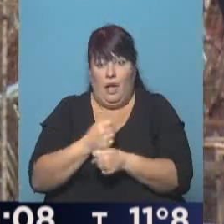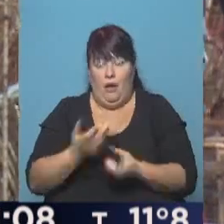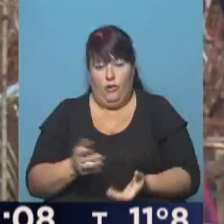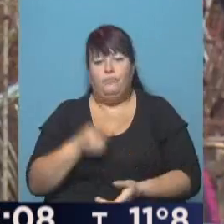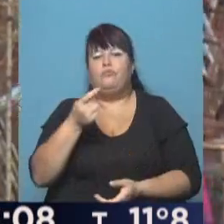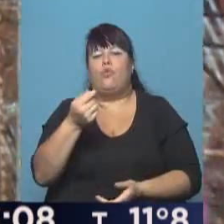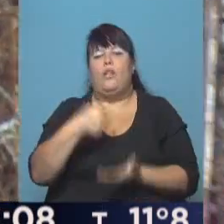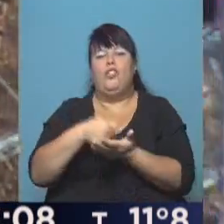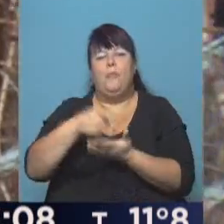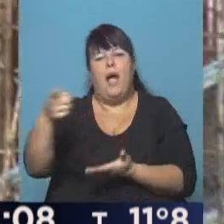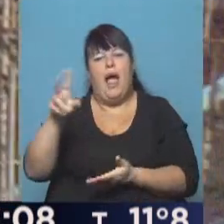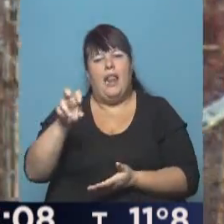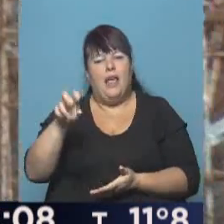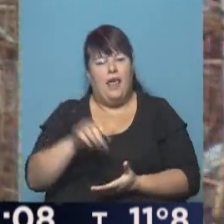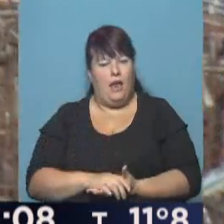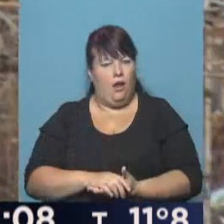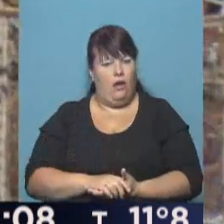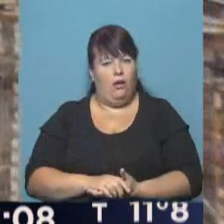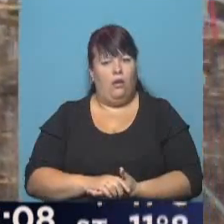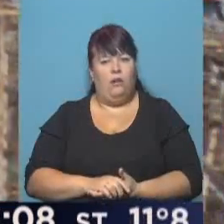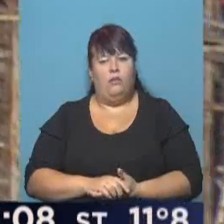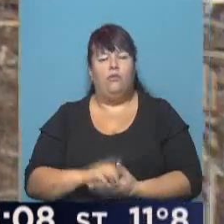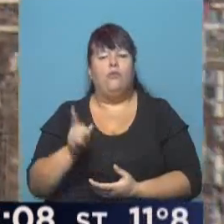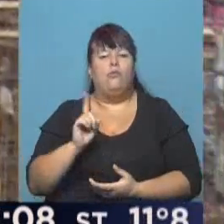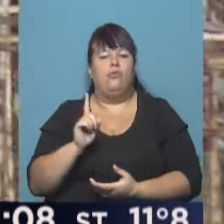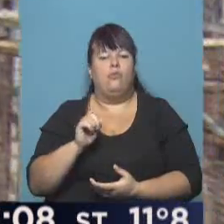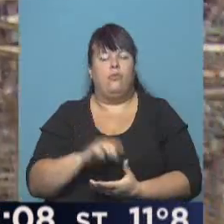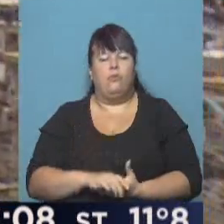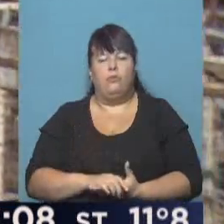¿Usted cuánto le pagaba a Castillo? No, ya decía todo, no puede ser más. Gracias.